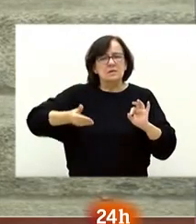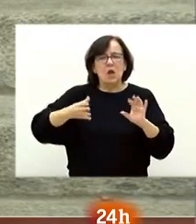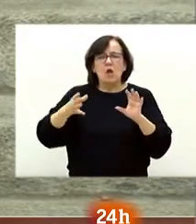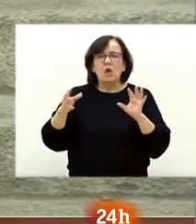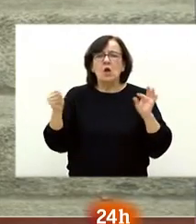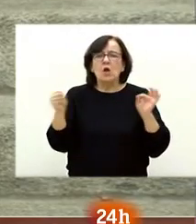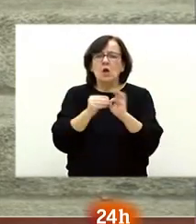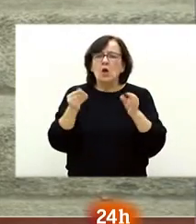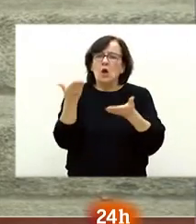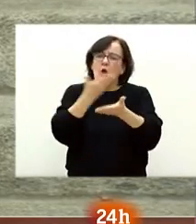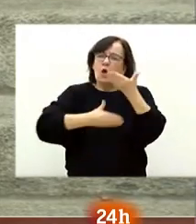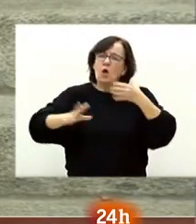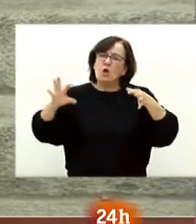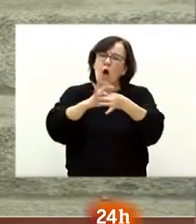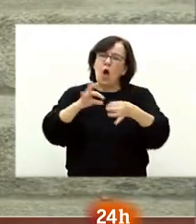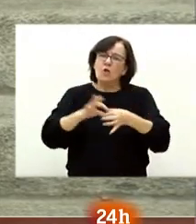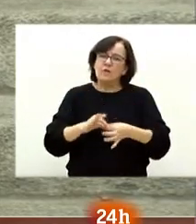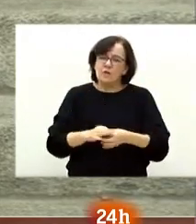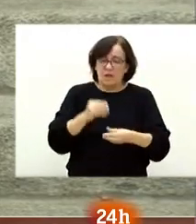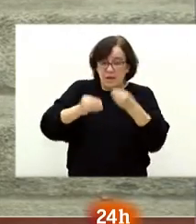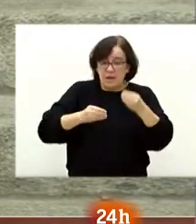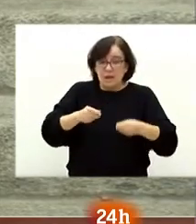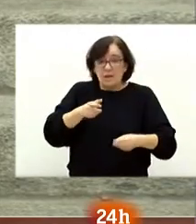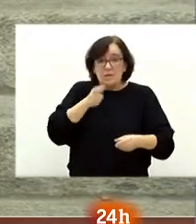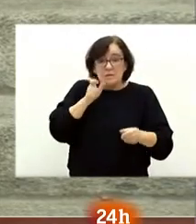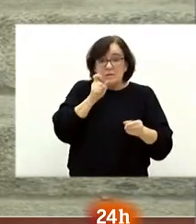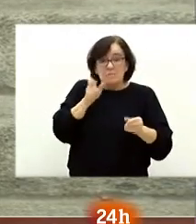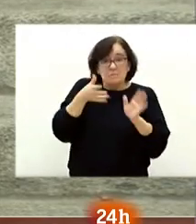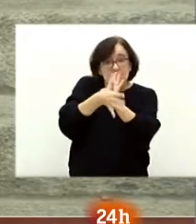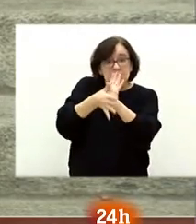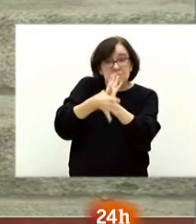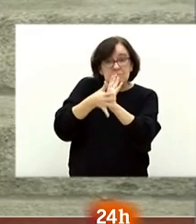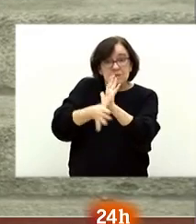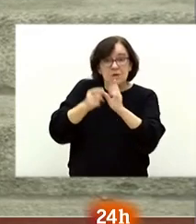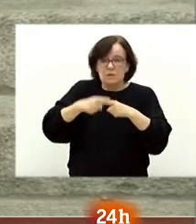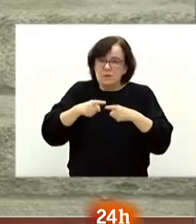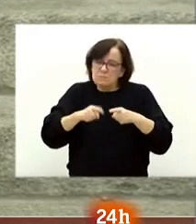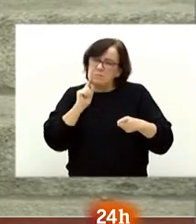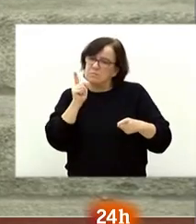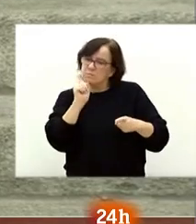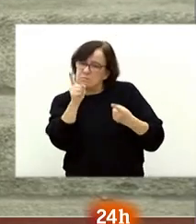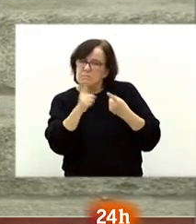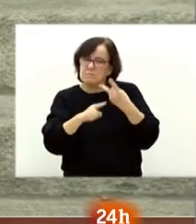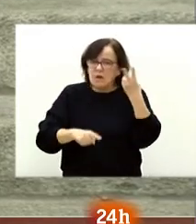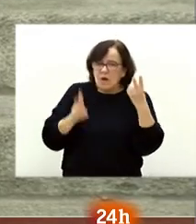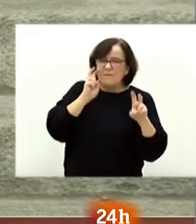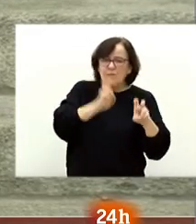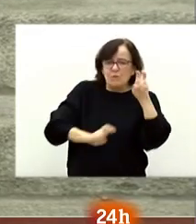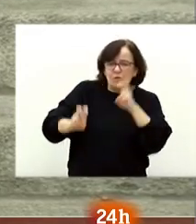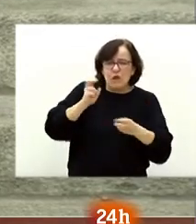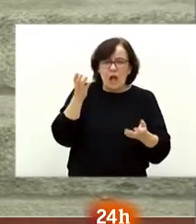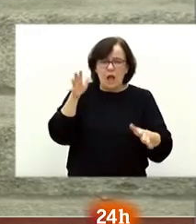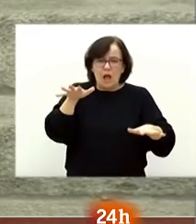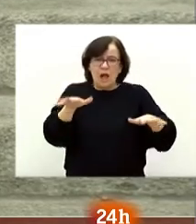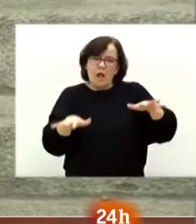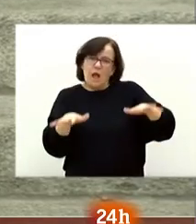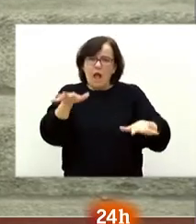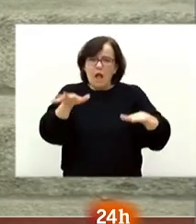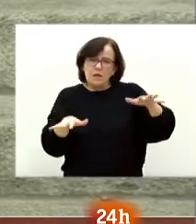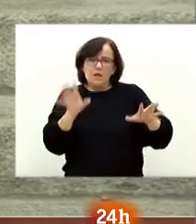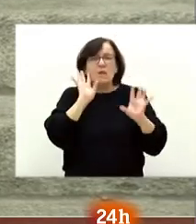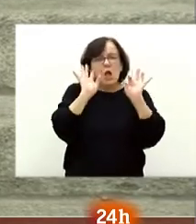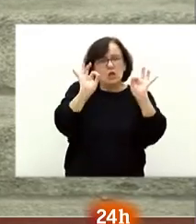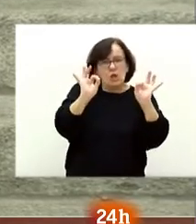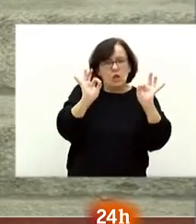conciliadora. Se trata de emplear la palabra como instrumento de persuasión, de buscar los equilibrios razonables